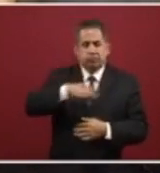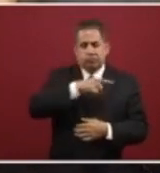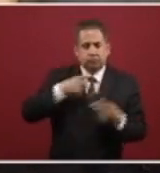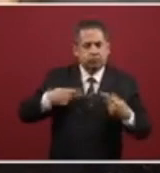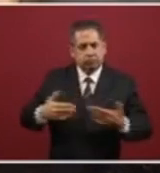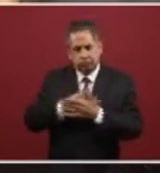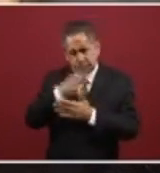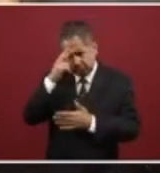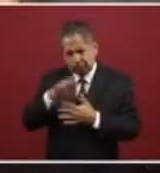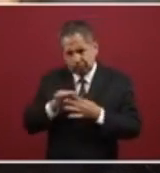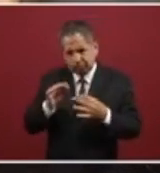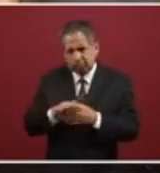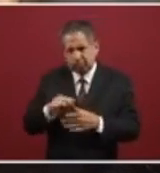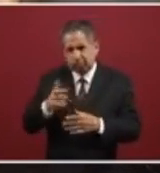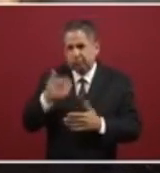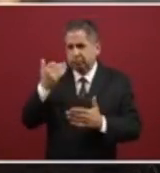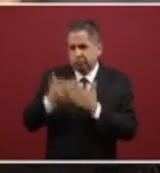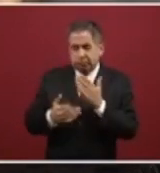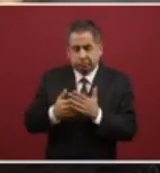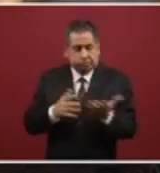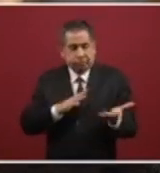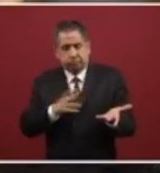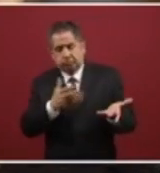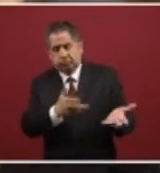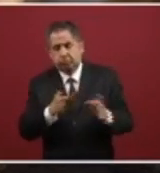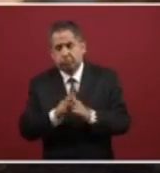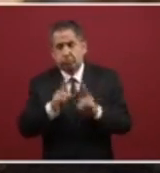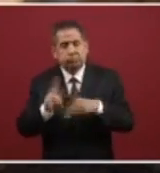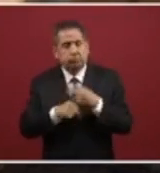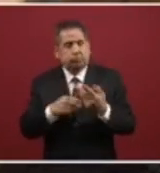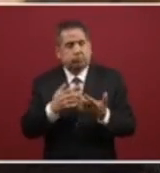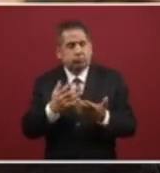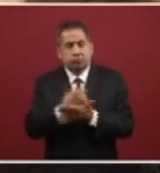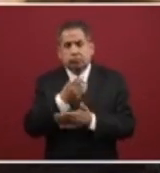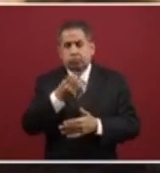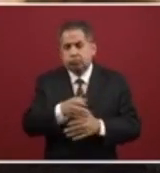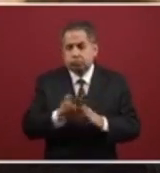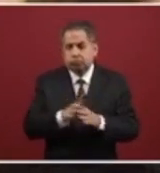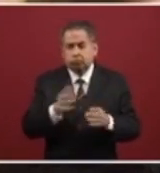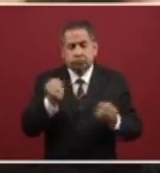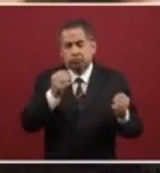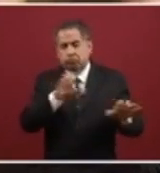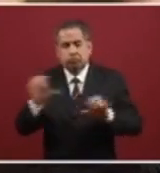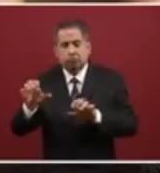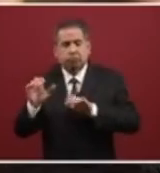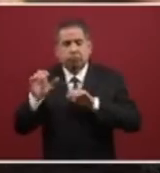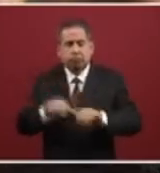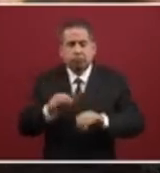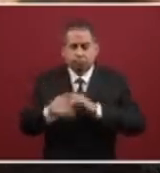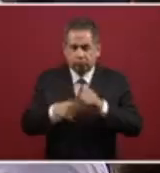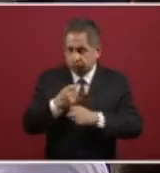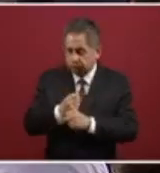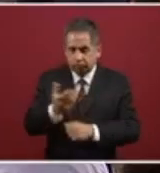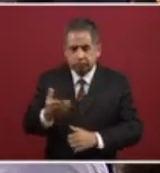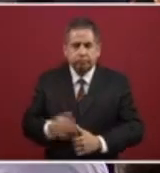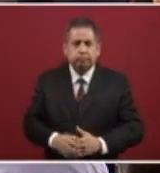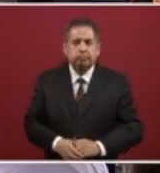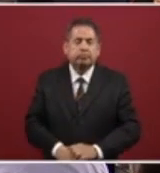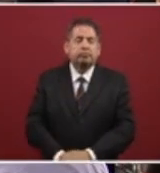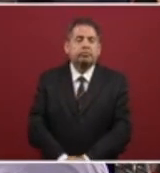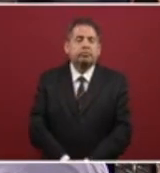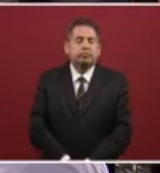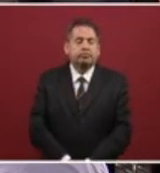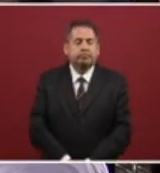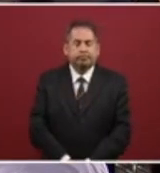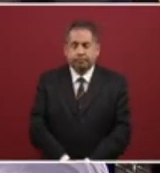mexicana de un déficit, ahí está. ¿Cómo va a vencer al Sansón de 900 empleos al año? Gracias.